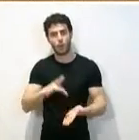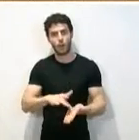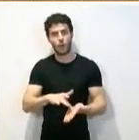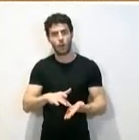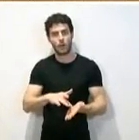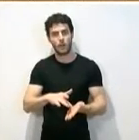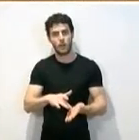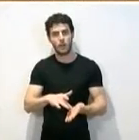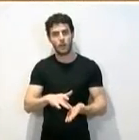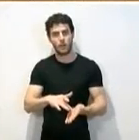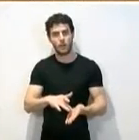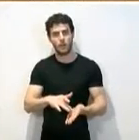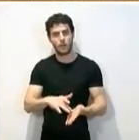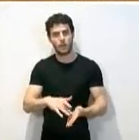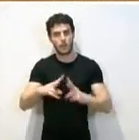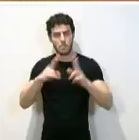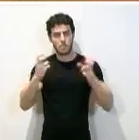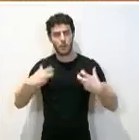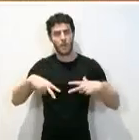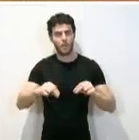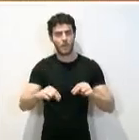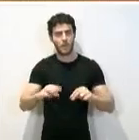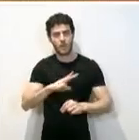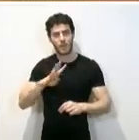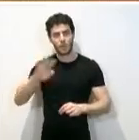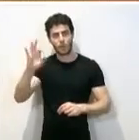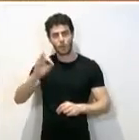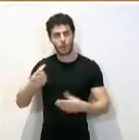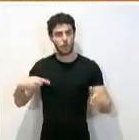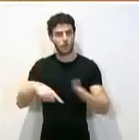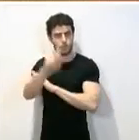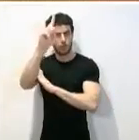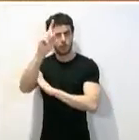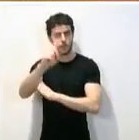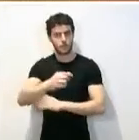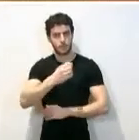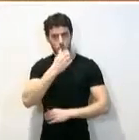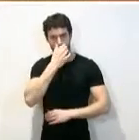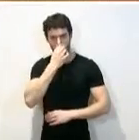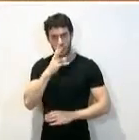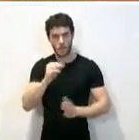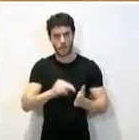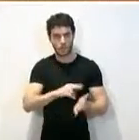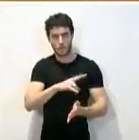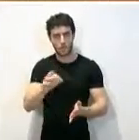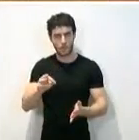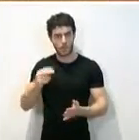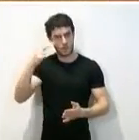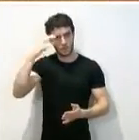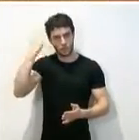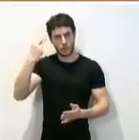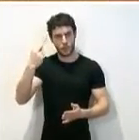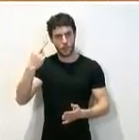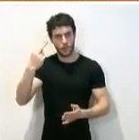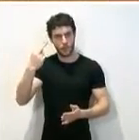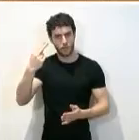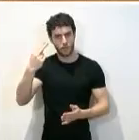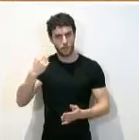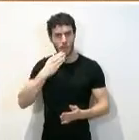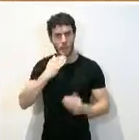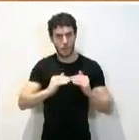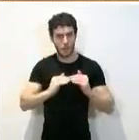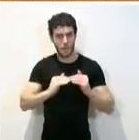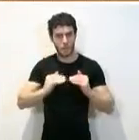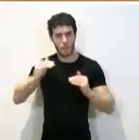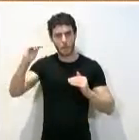encierro, se dispararon en el 34%. En 2020 el suicidio creció en casi todas las franjas de edad, decía,